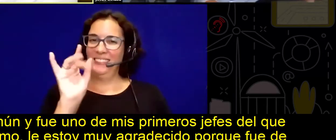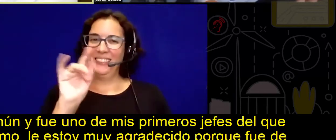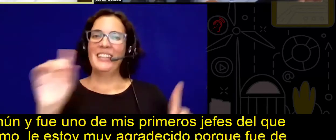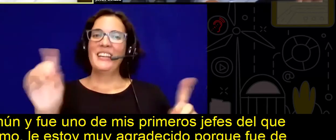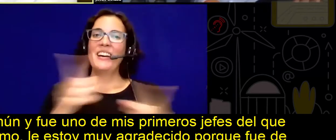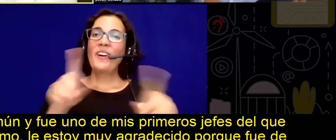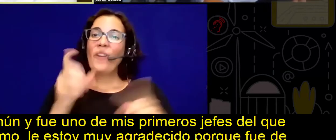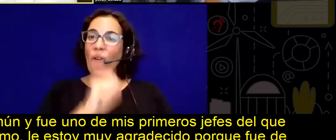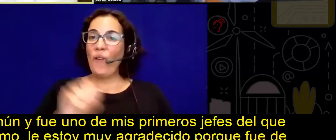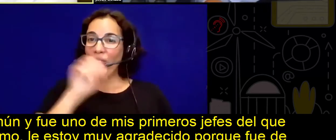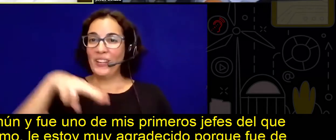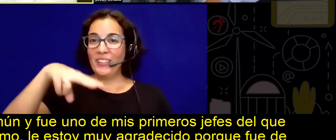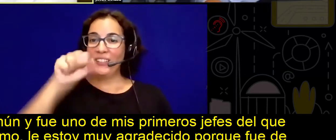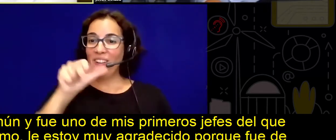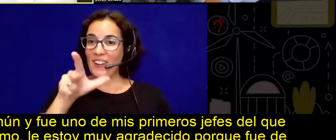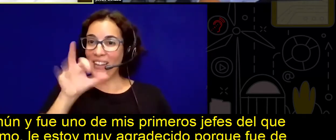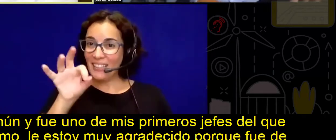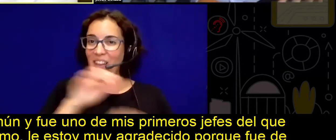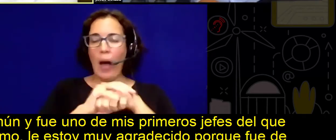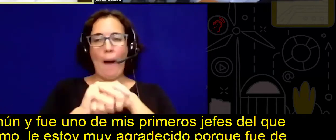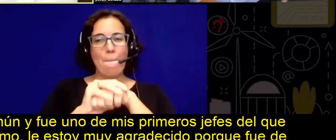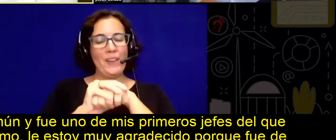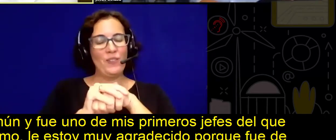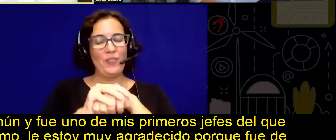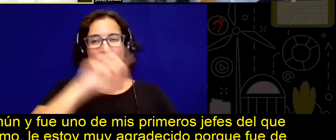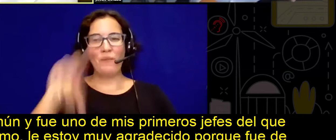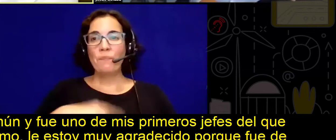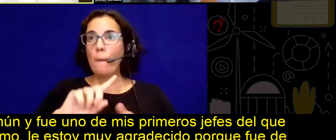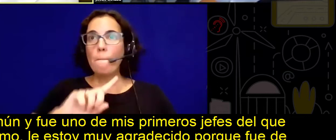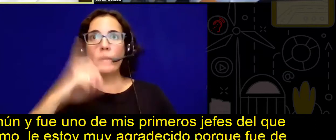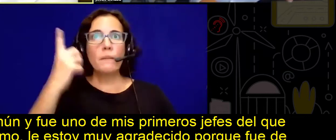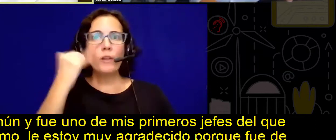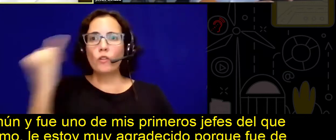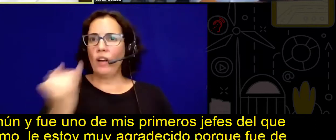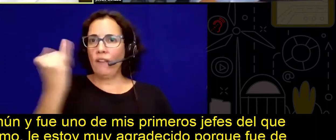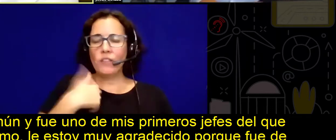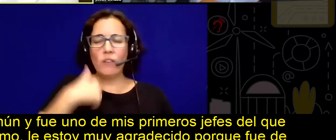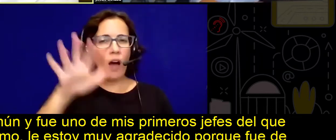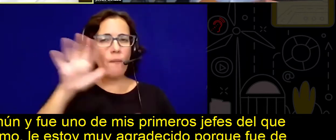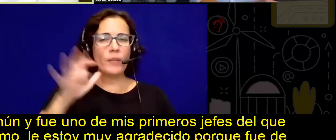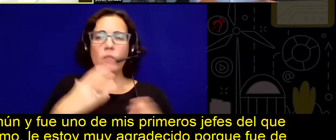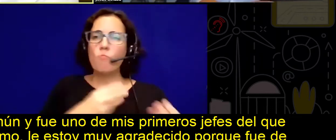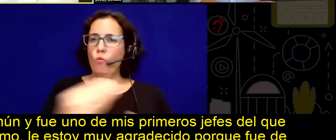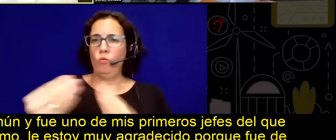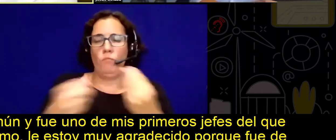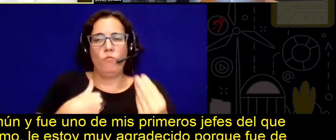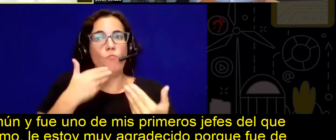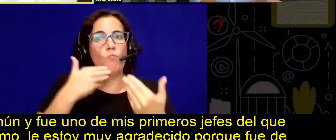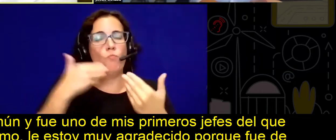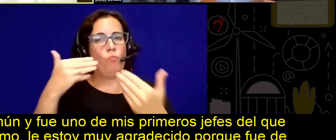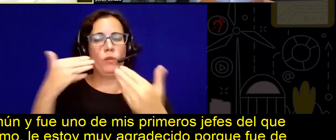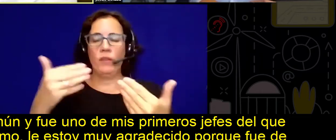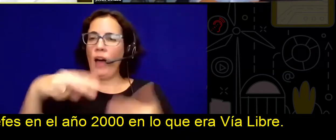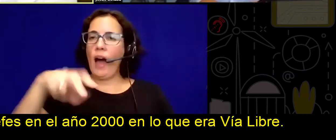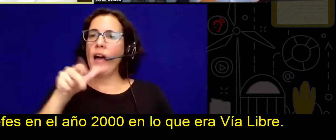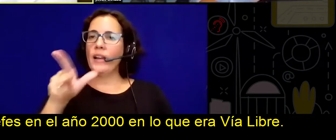gran amigo común y fue uno de mis primeros jefes del que aprendí muchísimo, con lo cual le estoy muy agradecido a Nacho porque